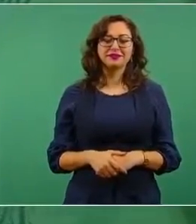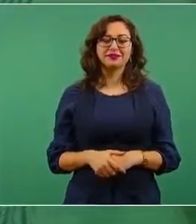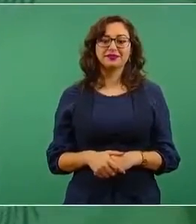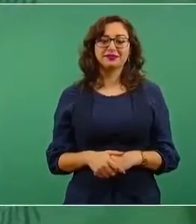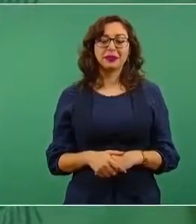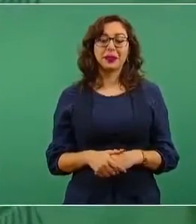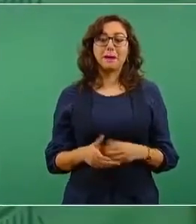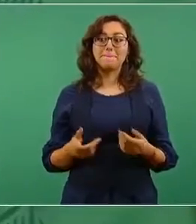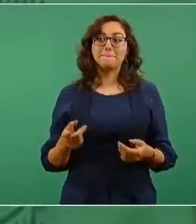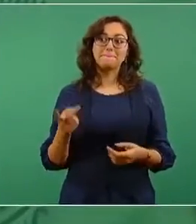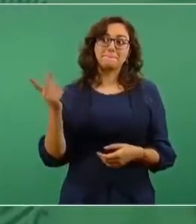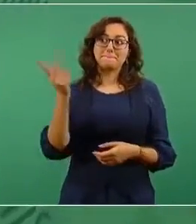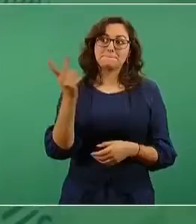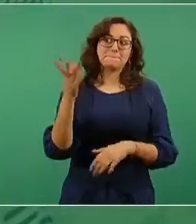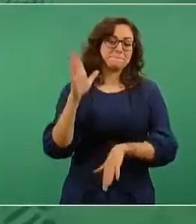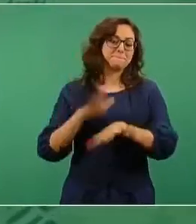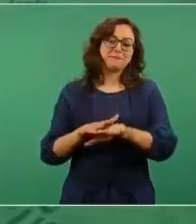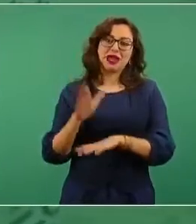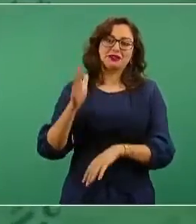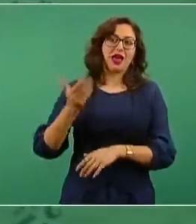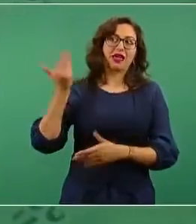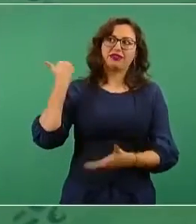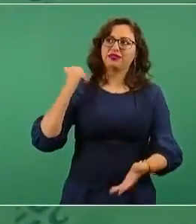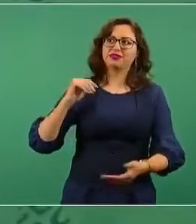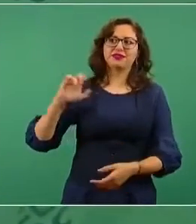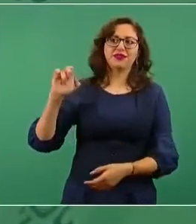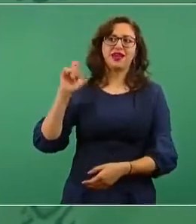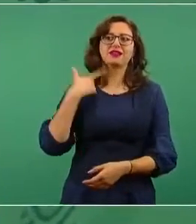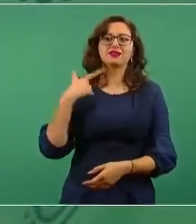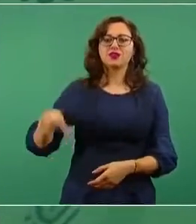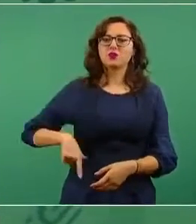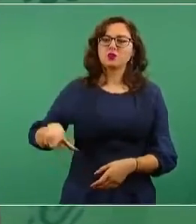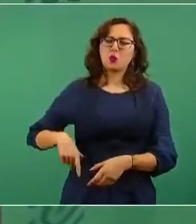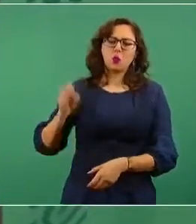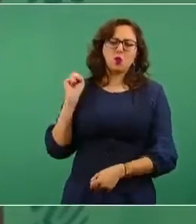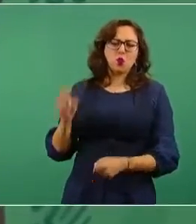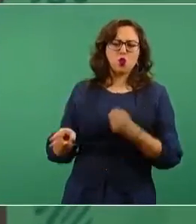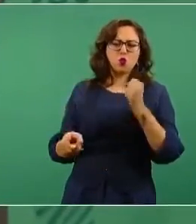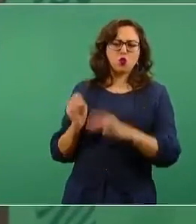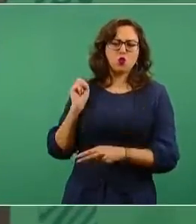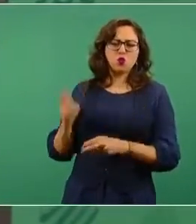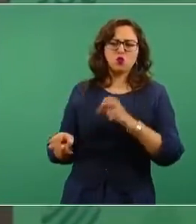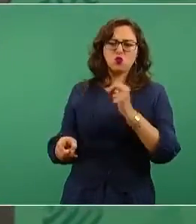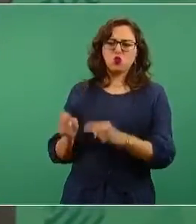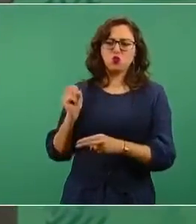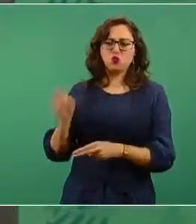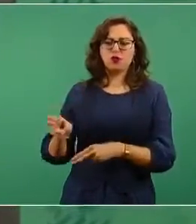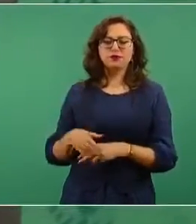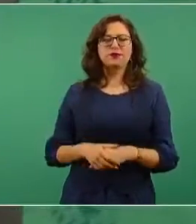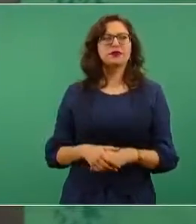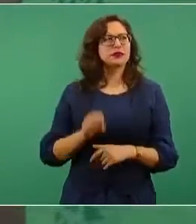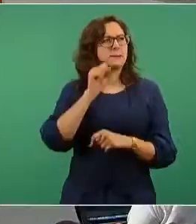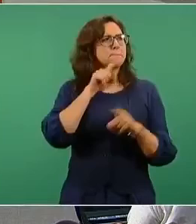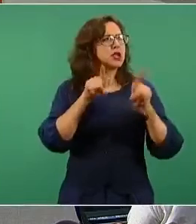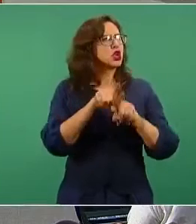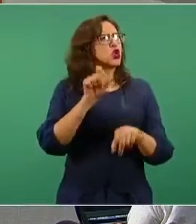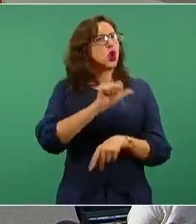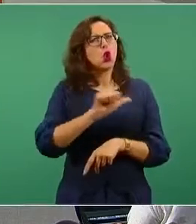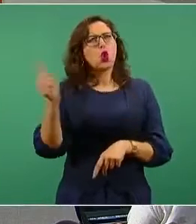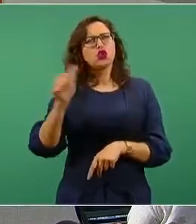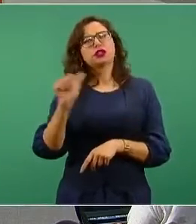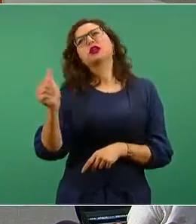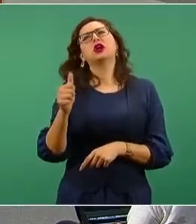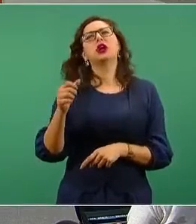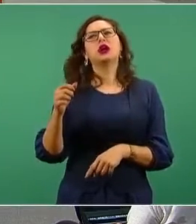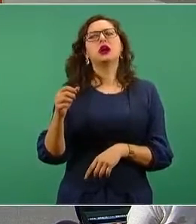tenían todos los privilegios. Había otra en el sexenio pasado que era la